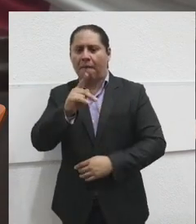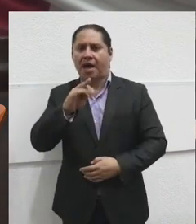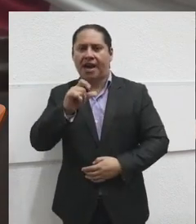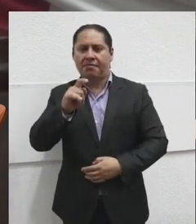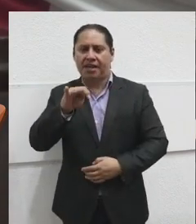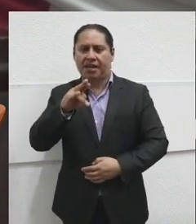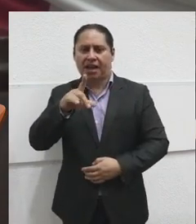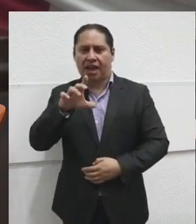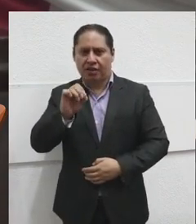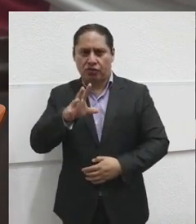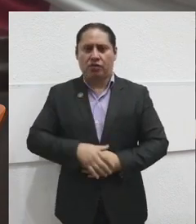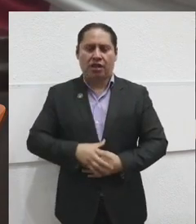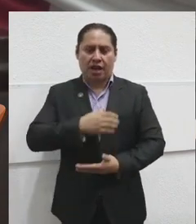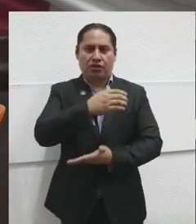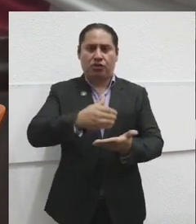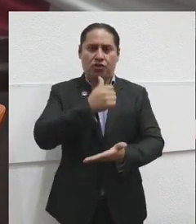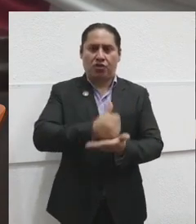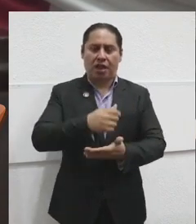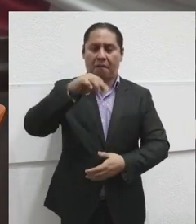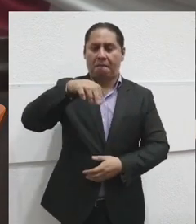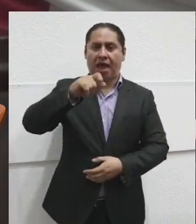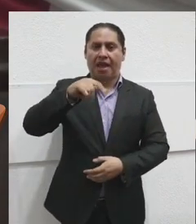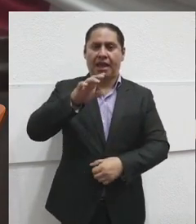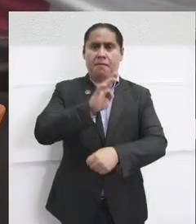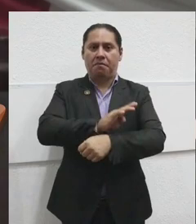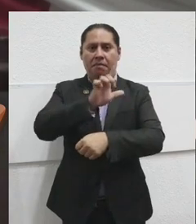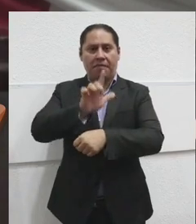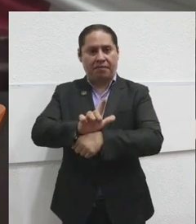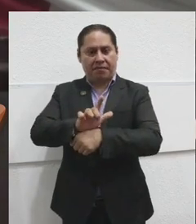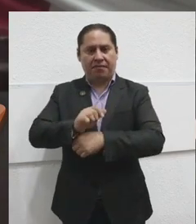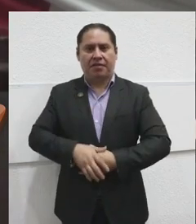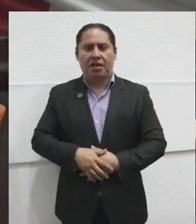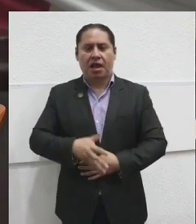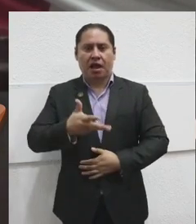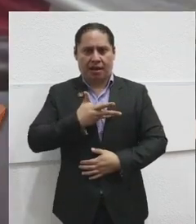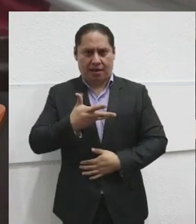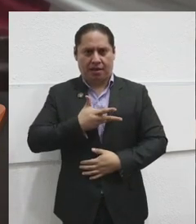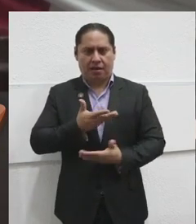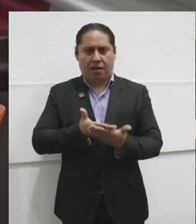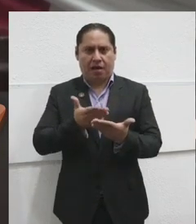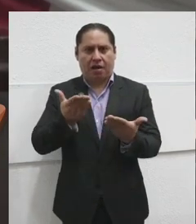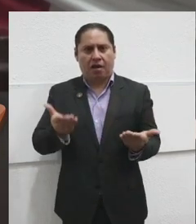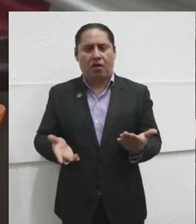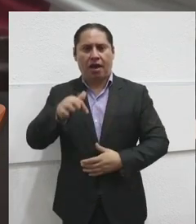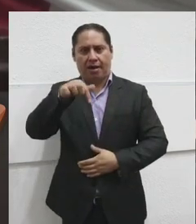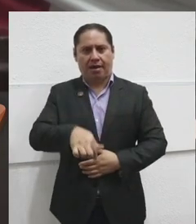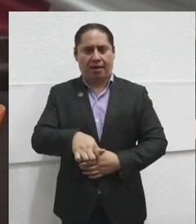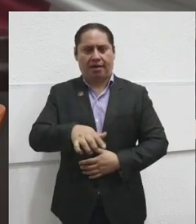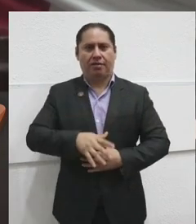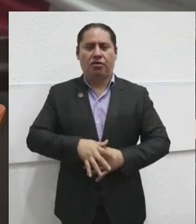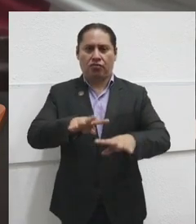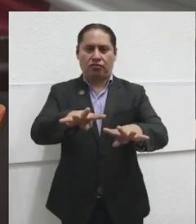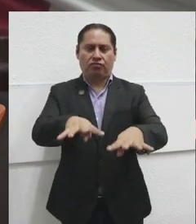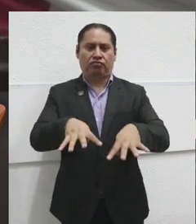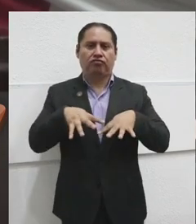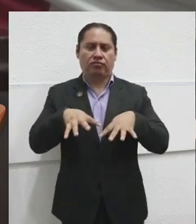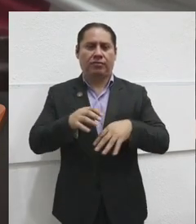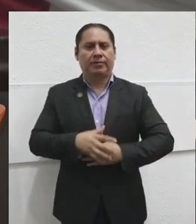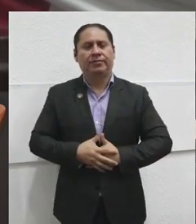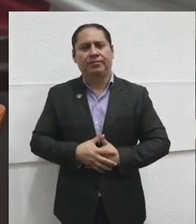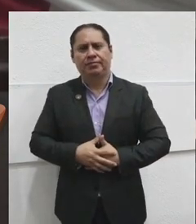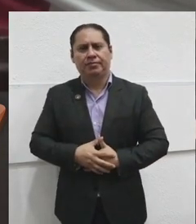Kukulcán de la Ciudad Maya, Berriozábal, Chiapas, quienes se encuentran presentes en esta sesión de